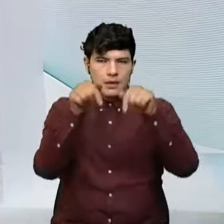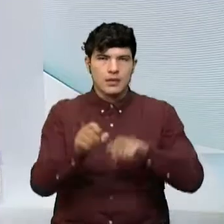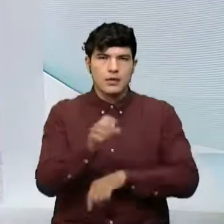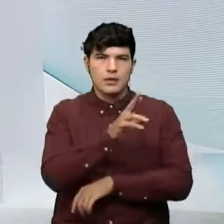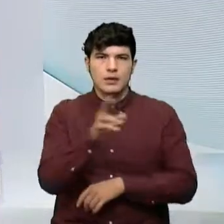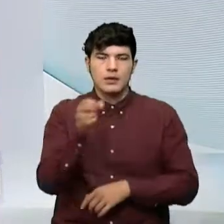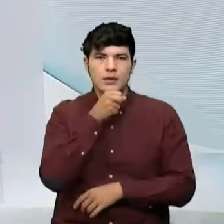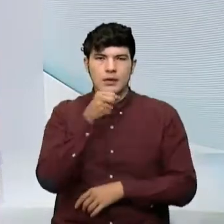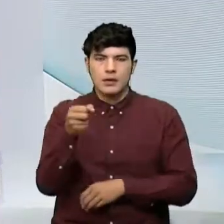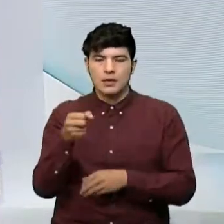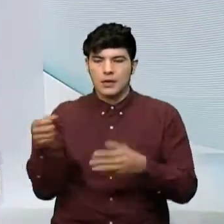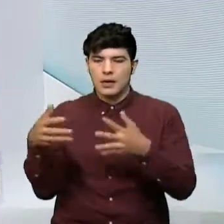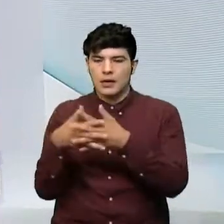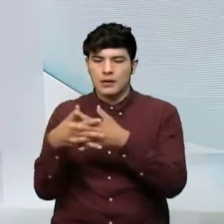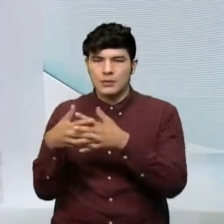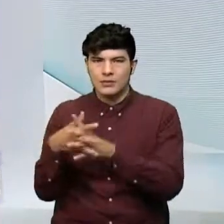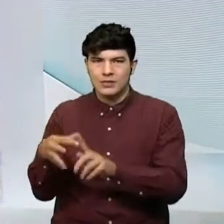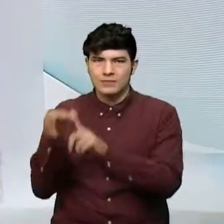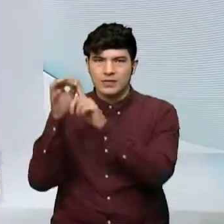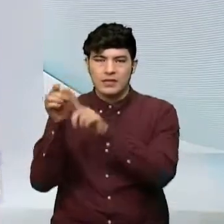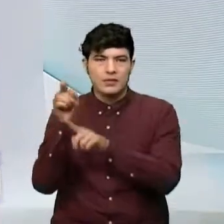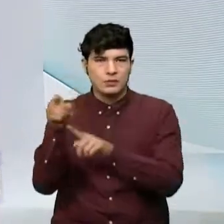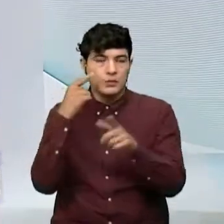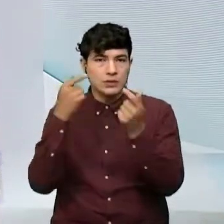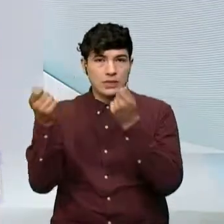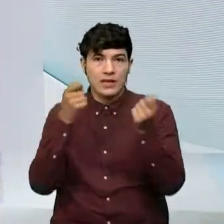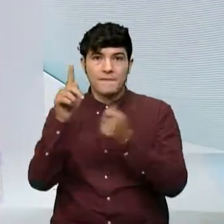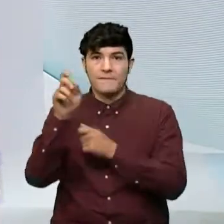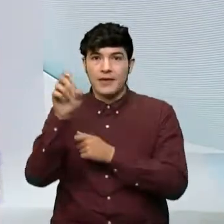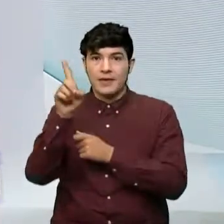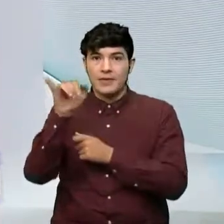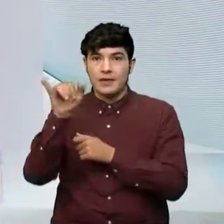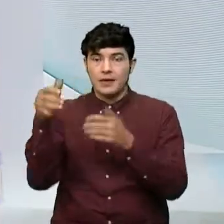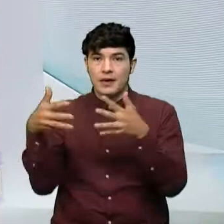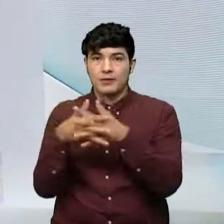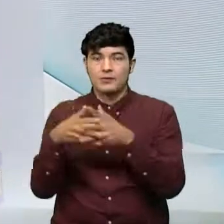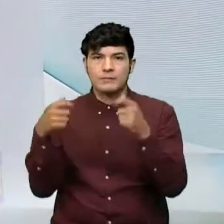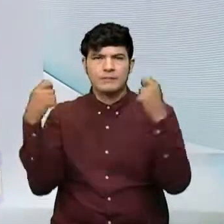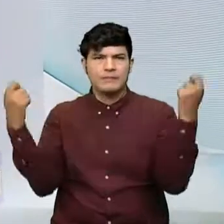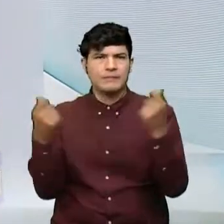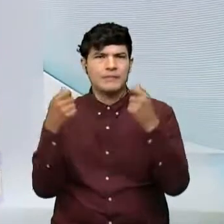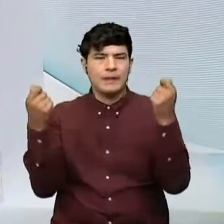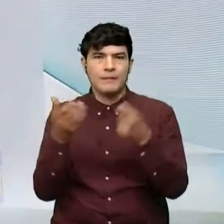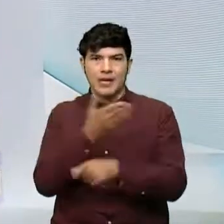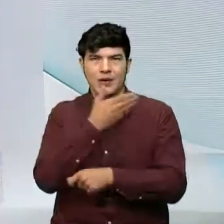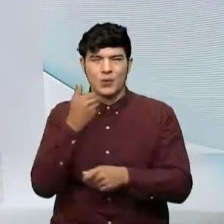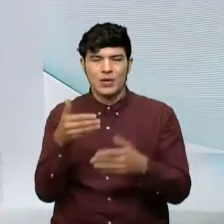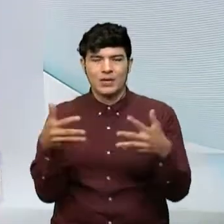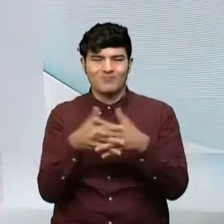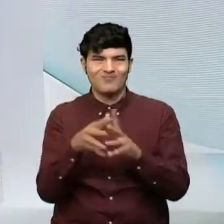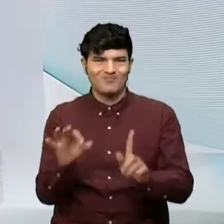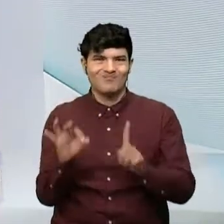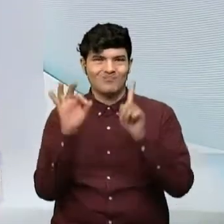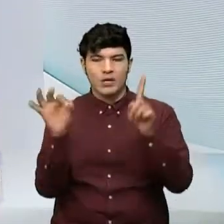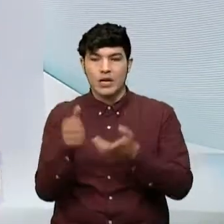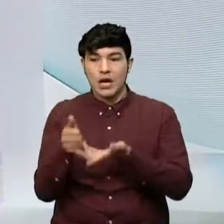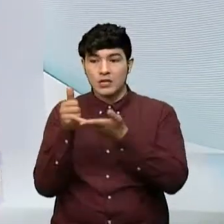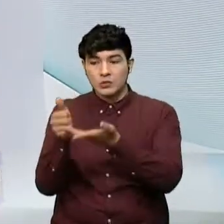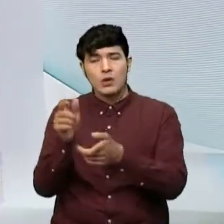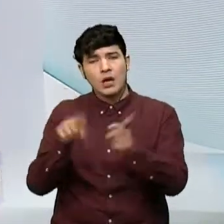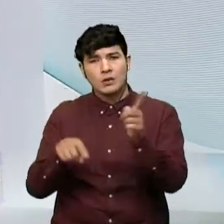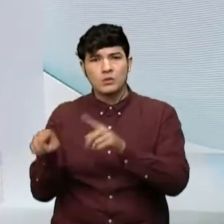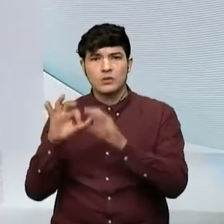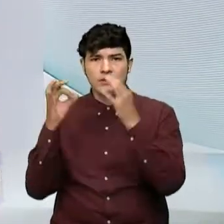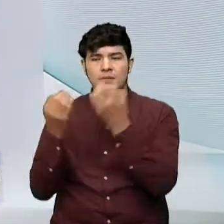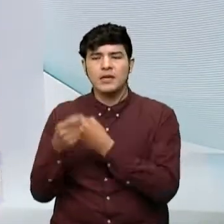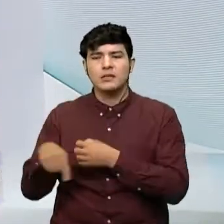Arroces Especiales es una estrategia de Fede Arroz que busca impulsar el grano premium, que pretende tecnificar y ayudar a familias que